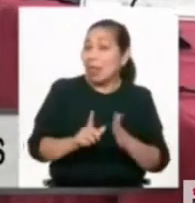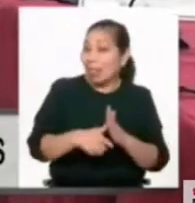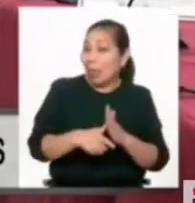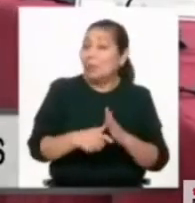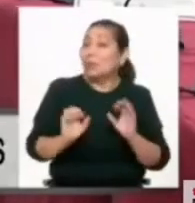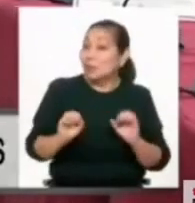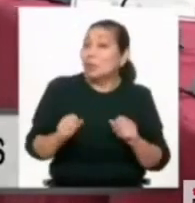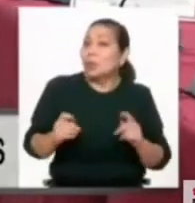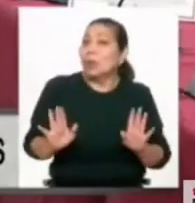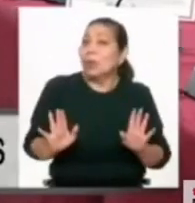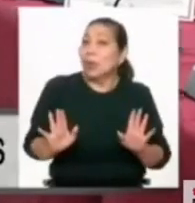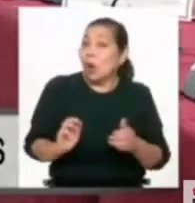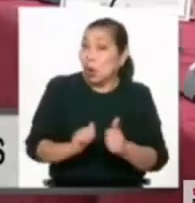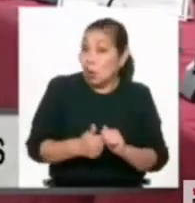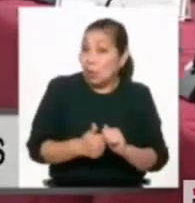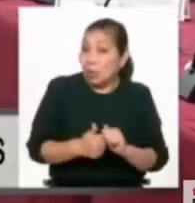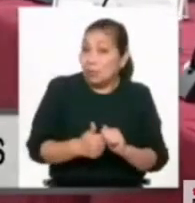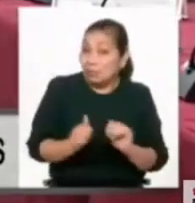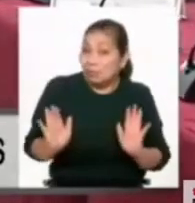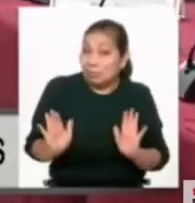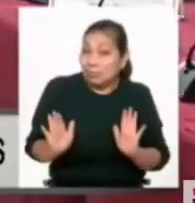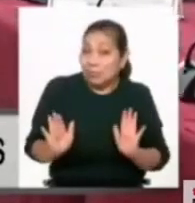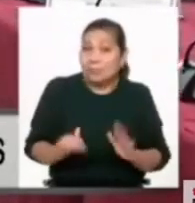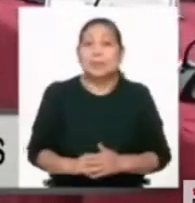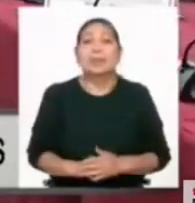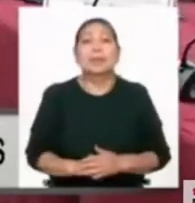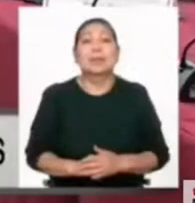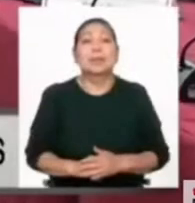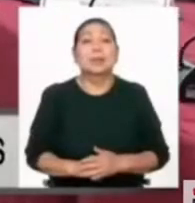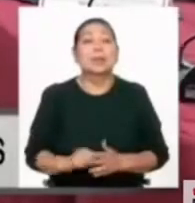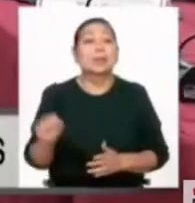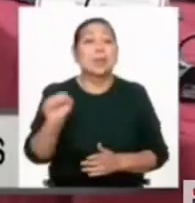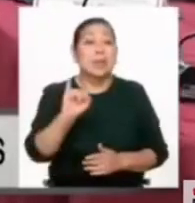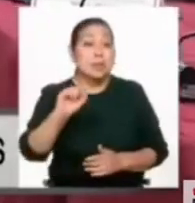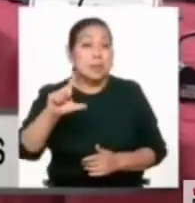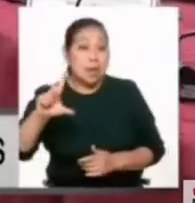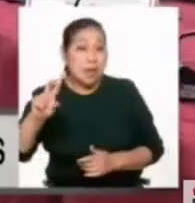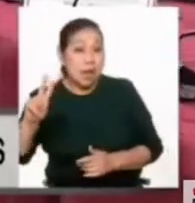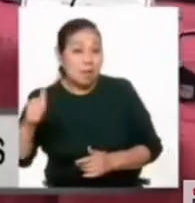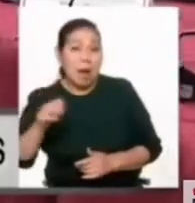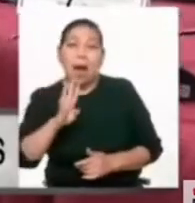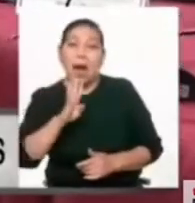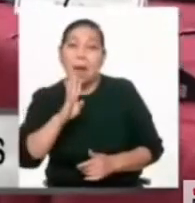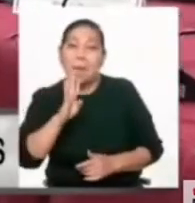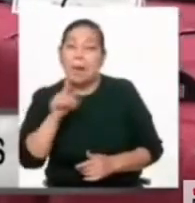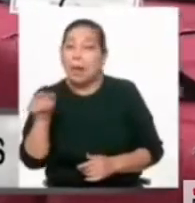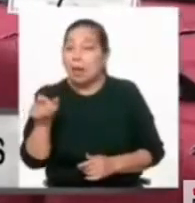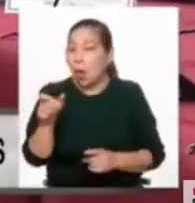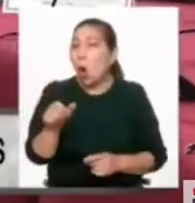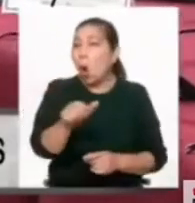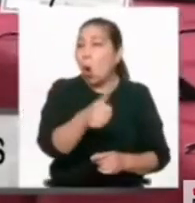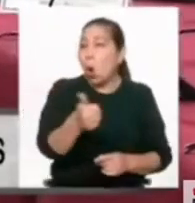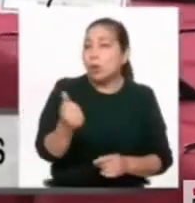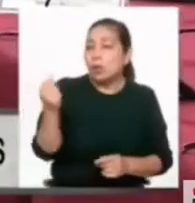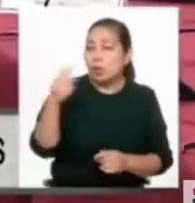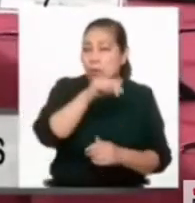después han ocurrido. Se llega a convertir el señor Juan Silva en ministro, después también se menciona a